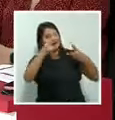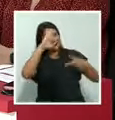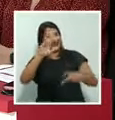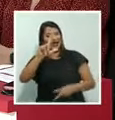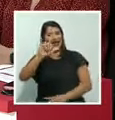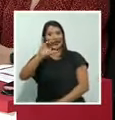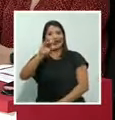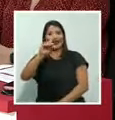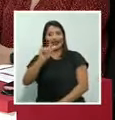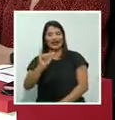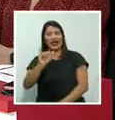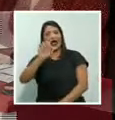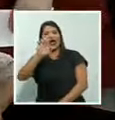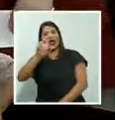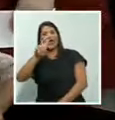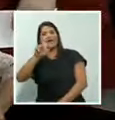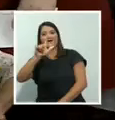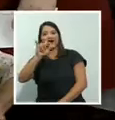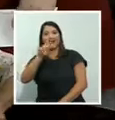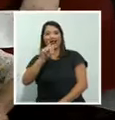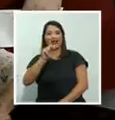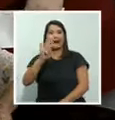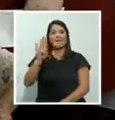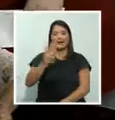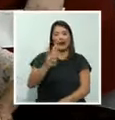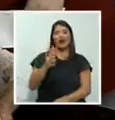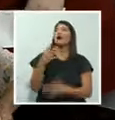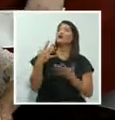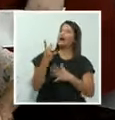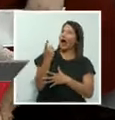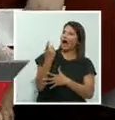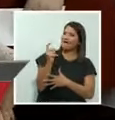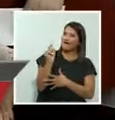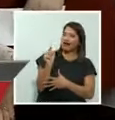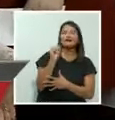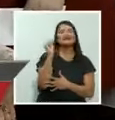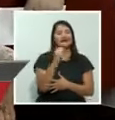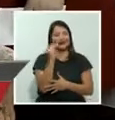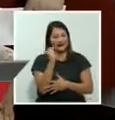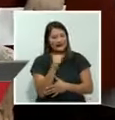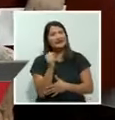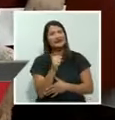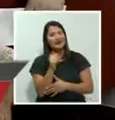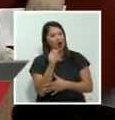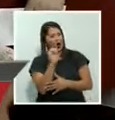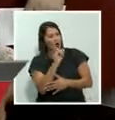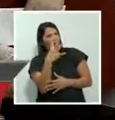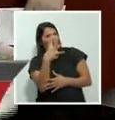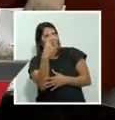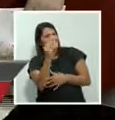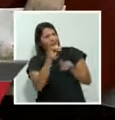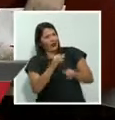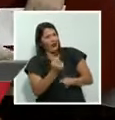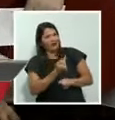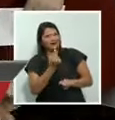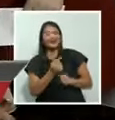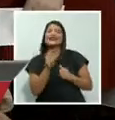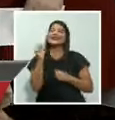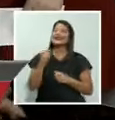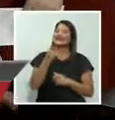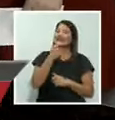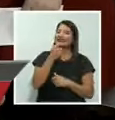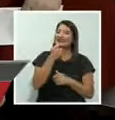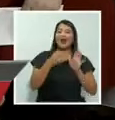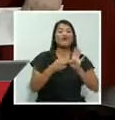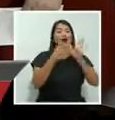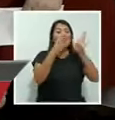licenciada Evelyn Blanco Montero. Ya nos hacía falta, ¿verdad? Sí, sí, sí, siento que sí, yo abandonado. En representación de la